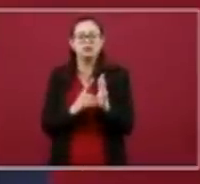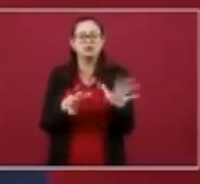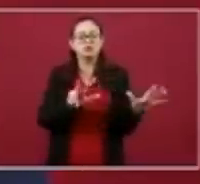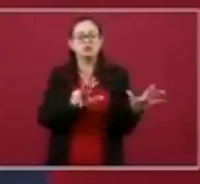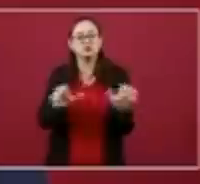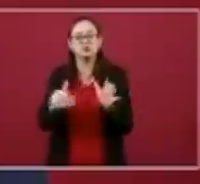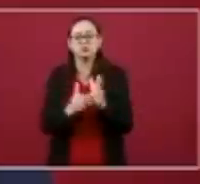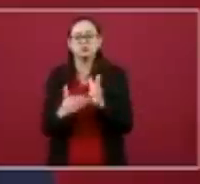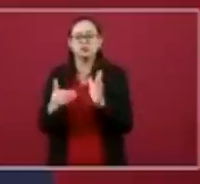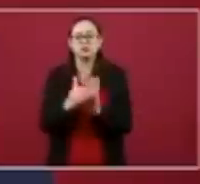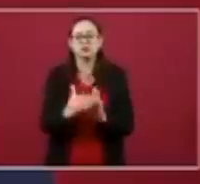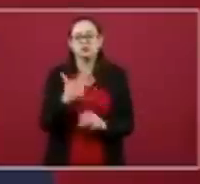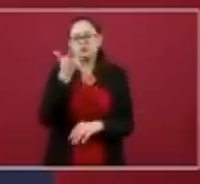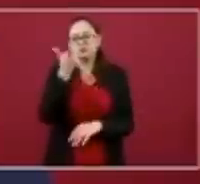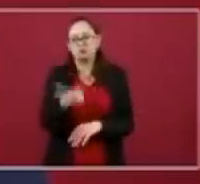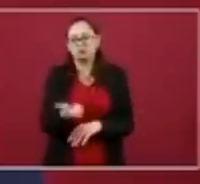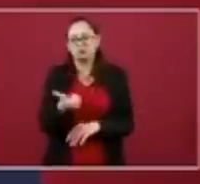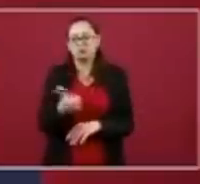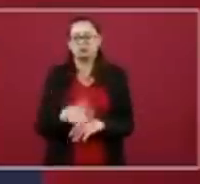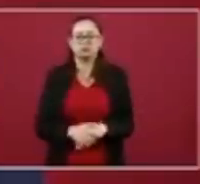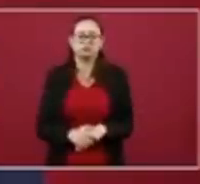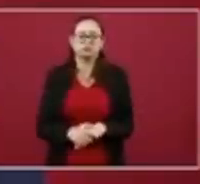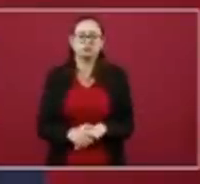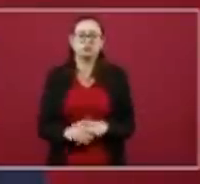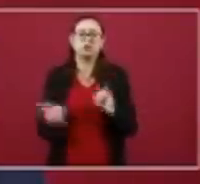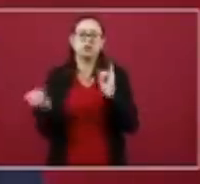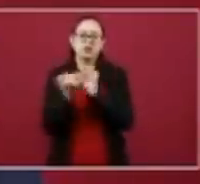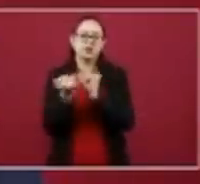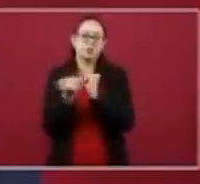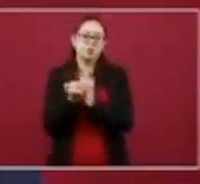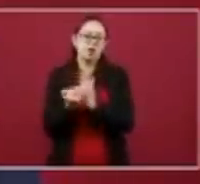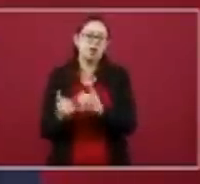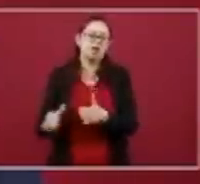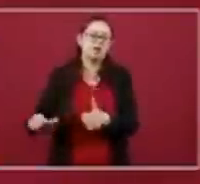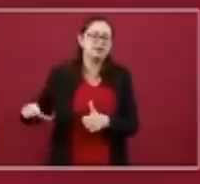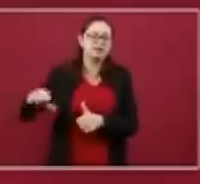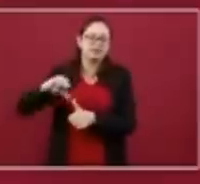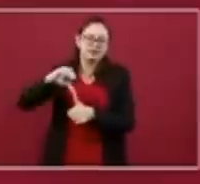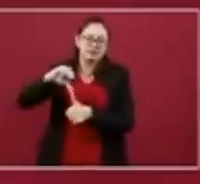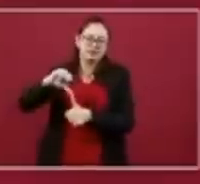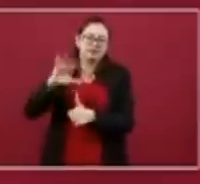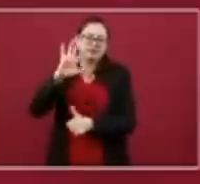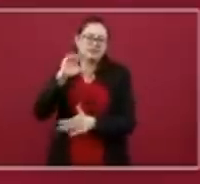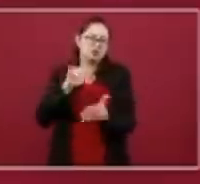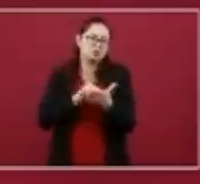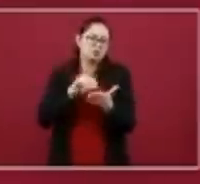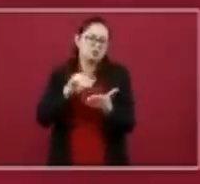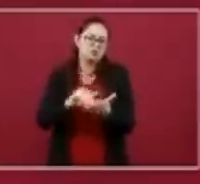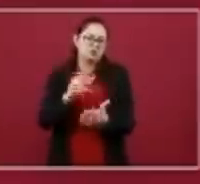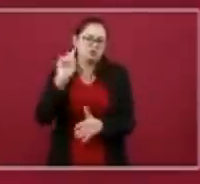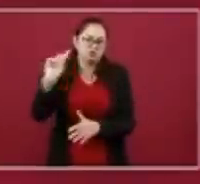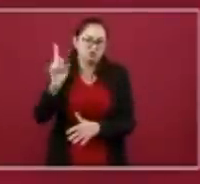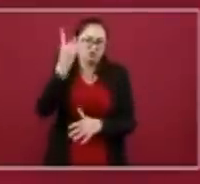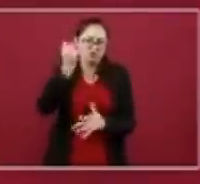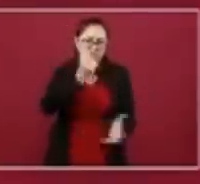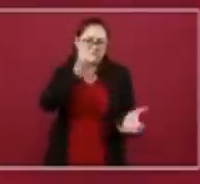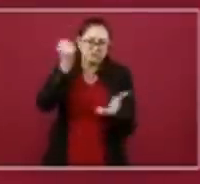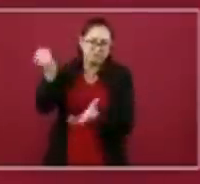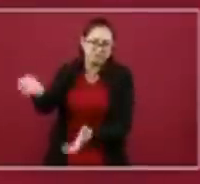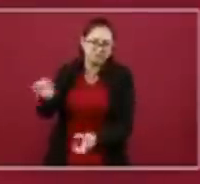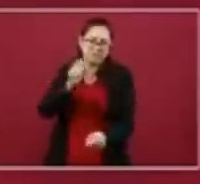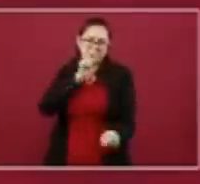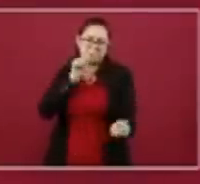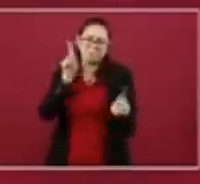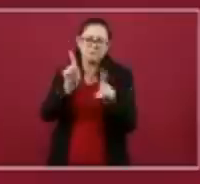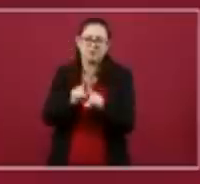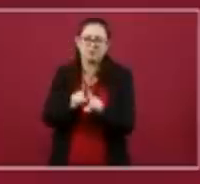4,800 millones de pesos y un compromiso para Centroamérica de más de 5,000 millones de dólares.